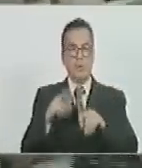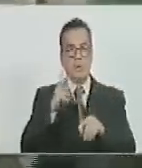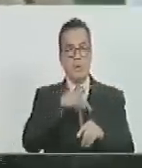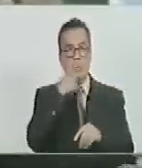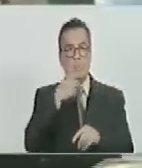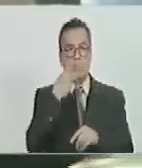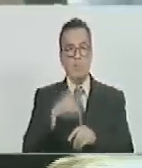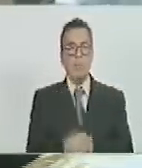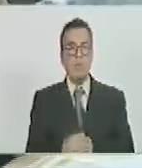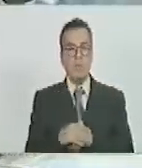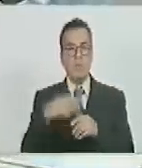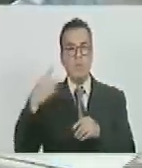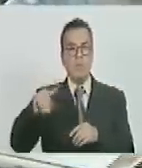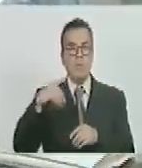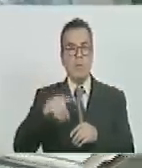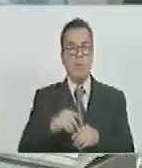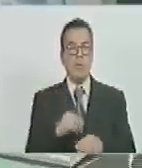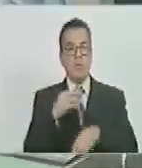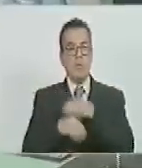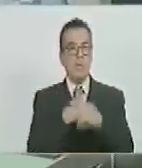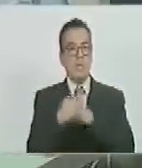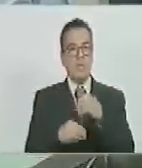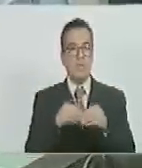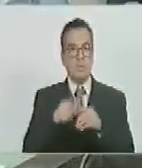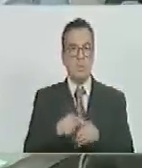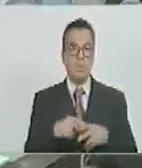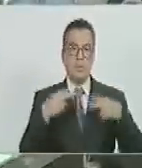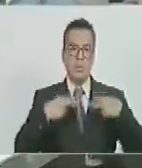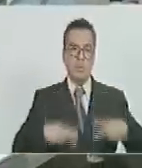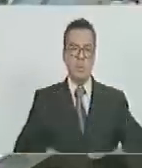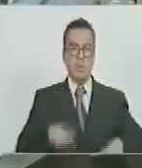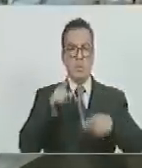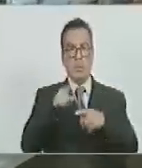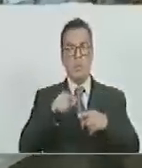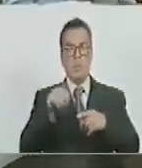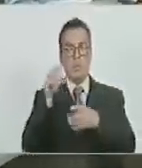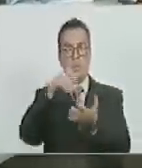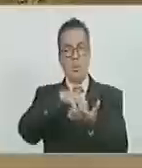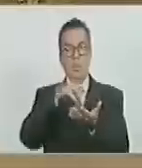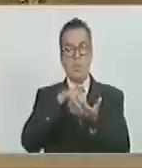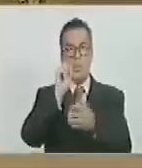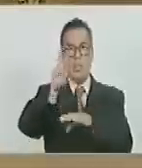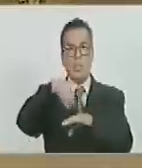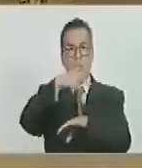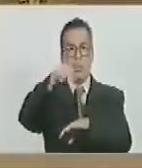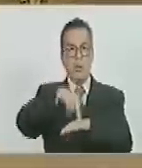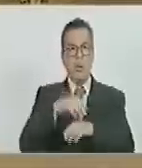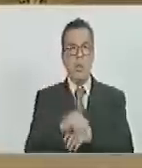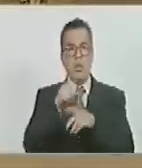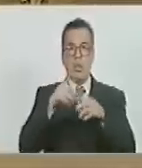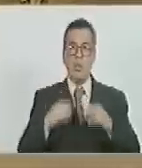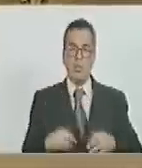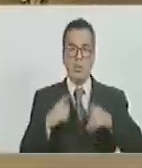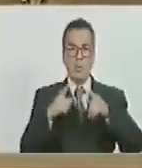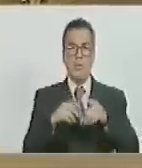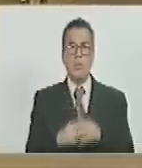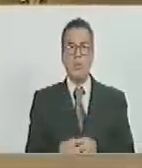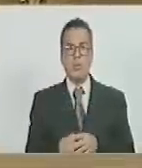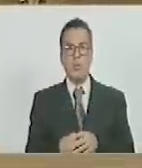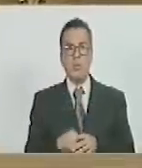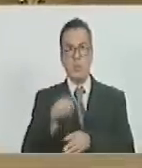políticas democráticas que hacen vida en este Palacio Federal Legislativo. Y de esa manera